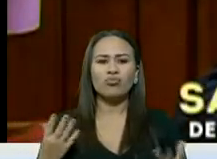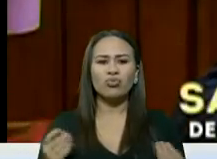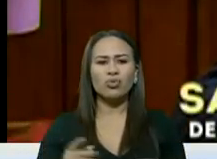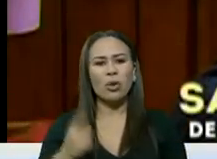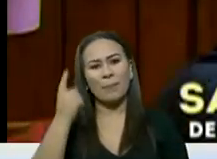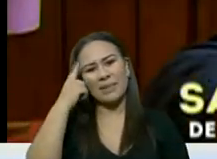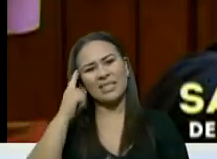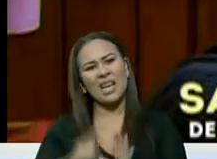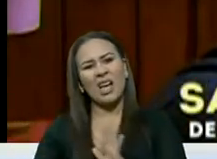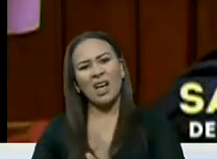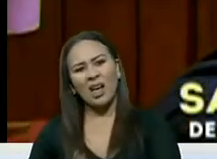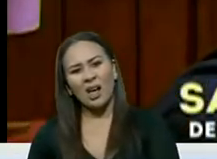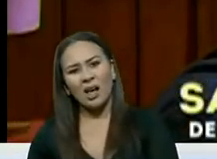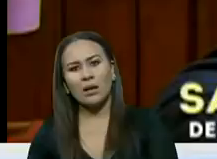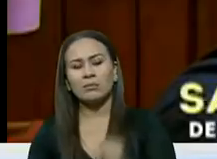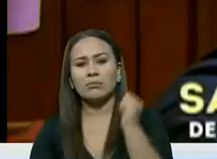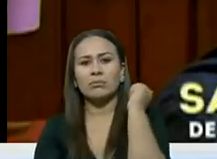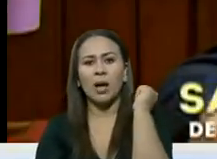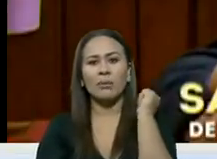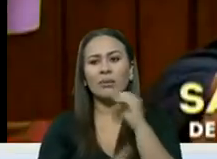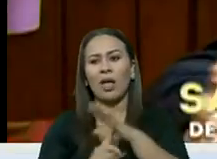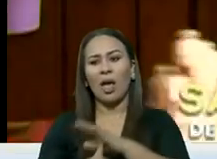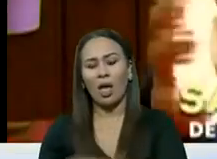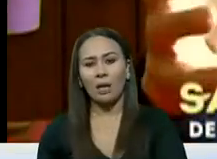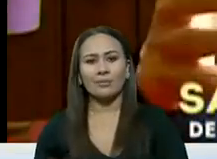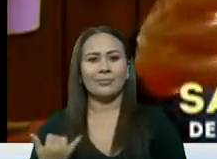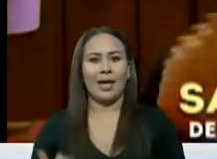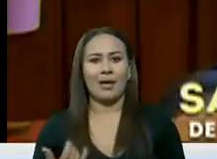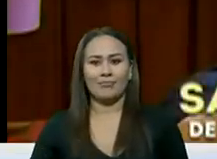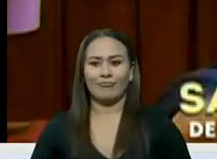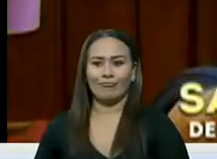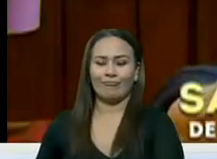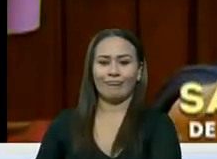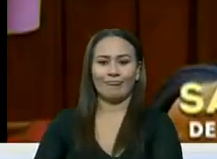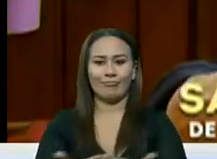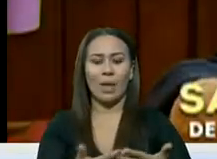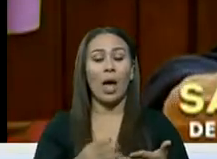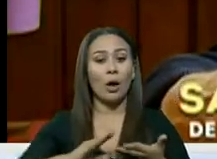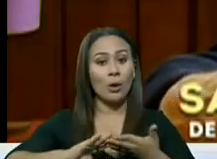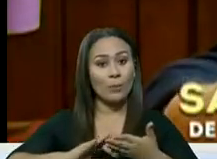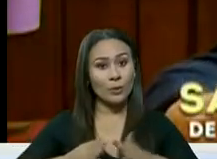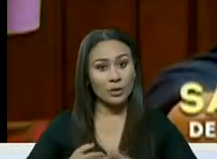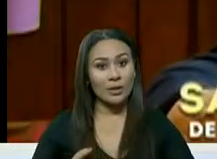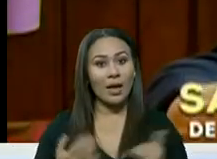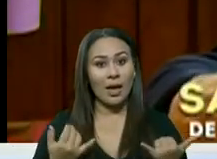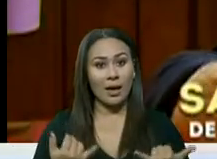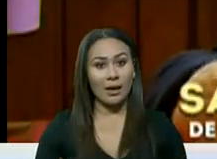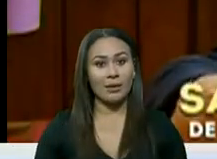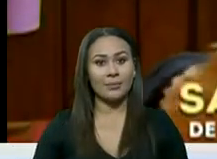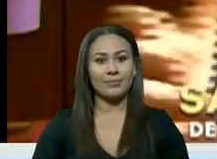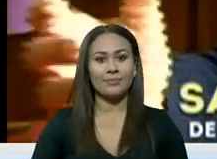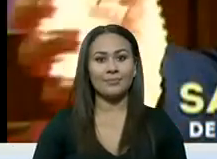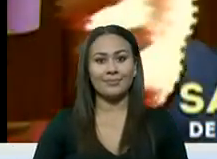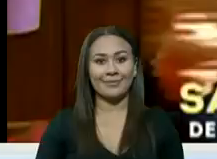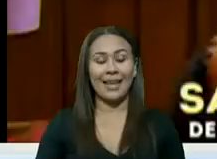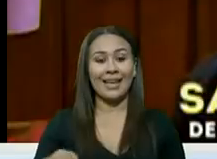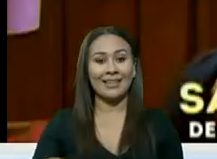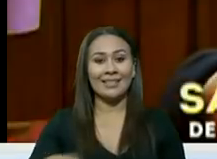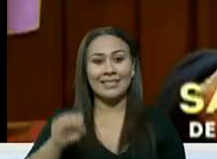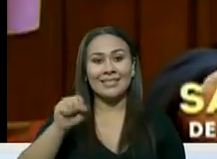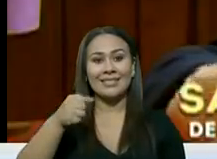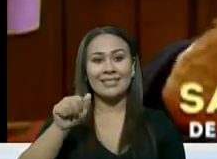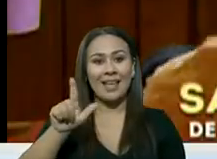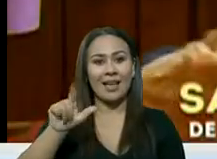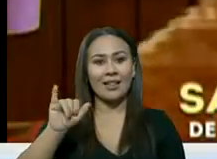extrema en solidaridad, salir en comunidad, y ahora que Salina ha recibido mucho del